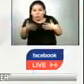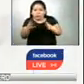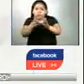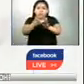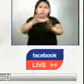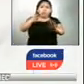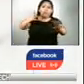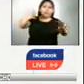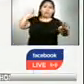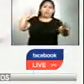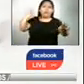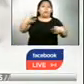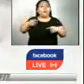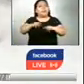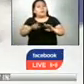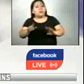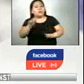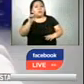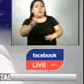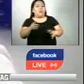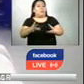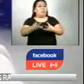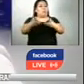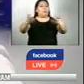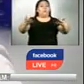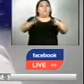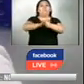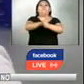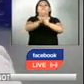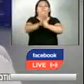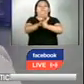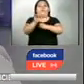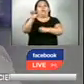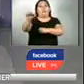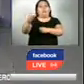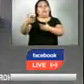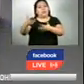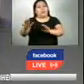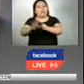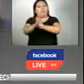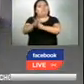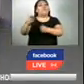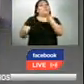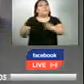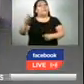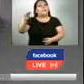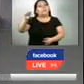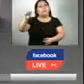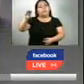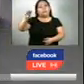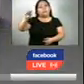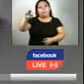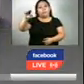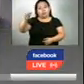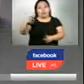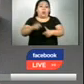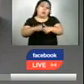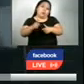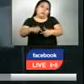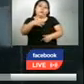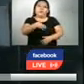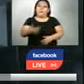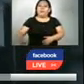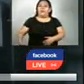filas para las pruebas en medio de un ascenso de los casos de COVID-19 impulsados por la variante Omicron, por lo que Biden anunció el